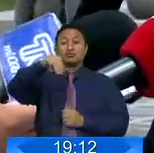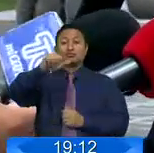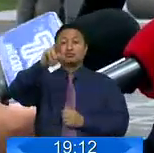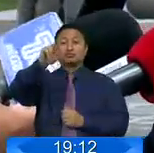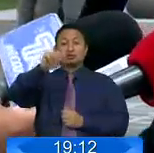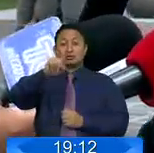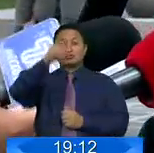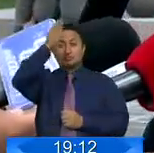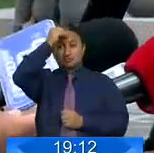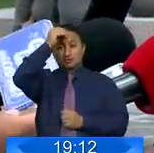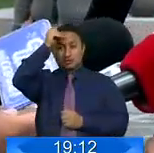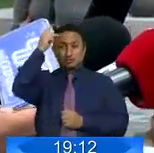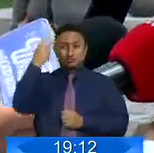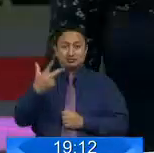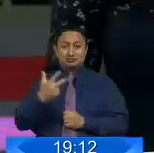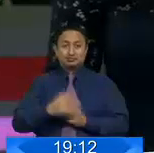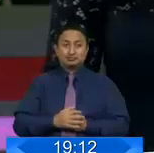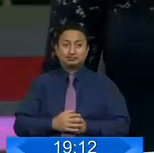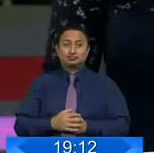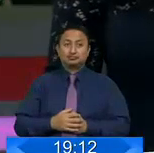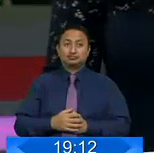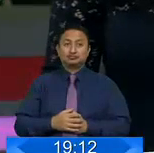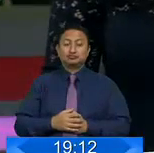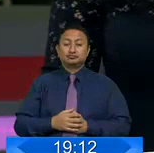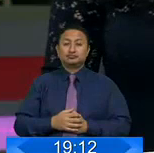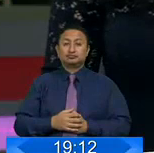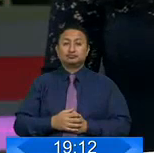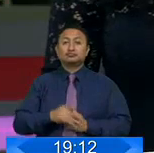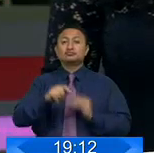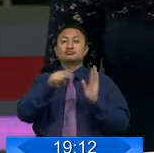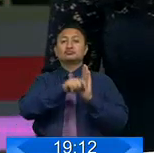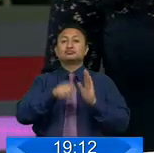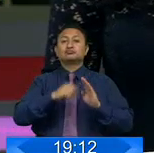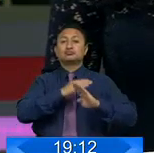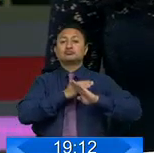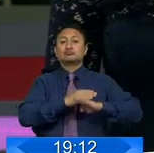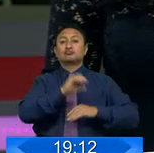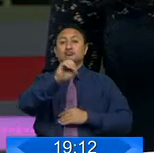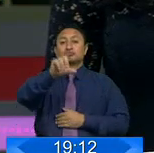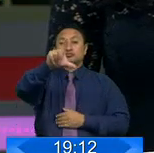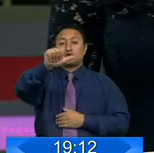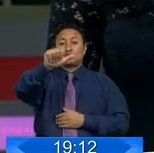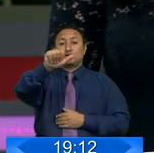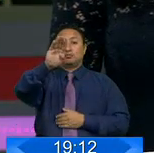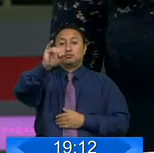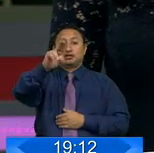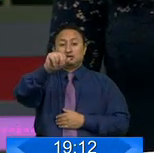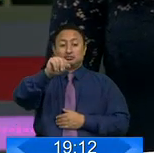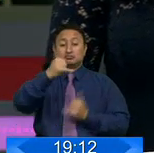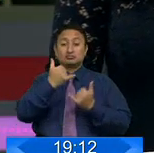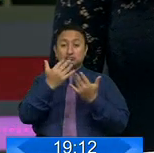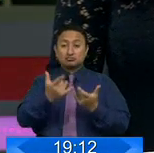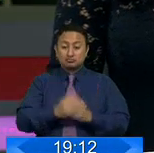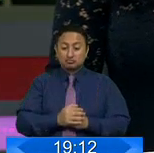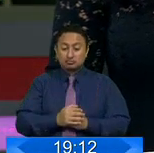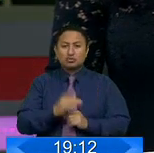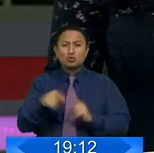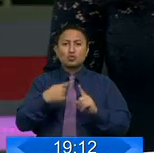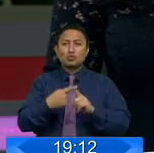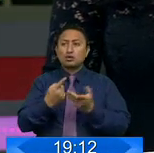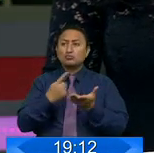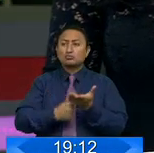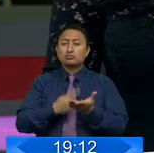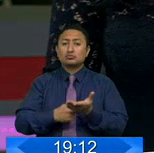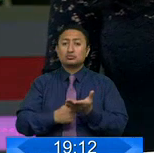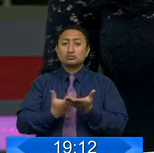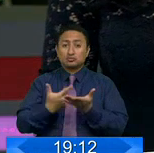Glass. Y la defensa del informático sueco Olavini está a la espera de la fecha de la audiencia tras presentar